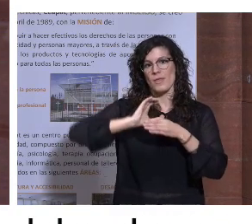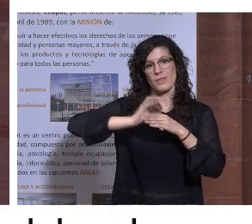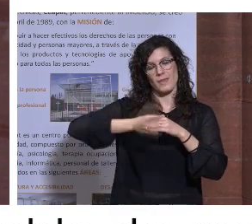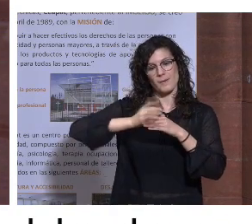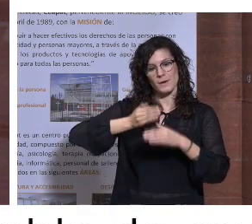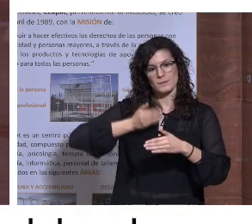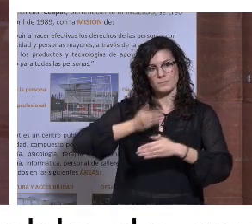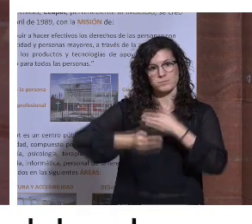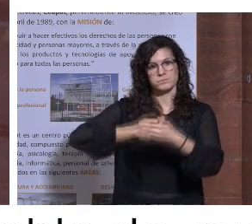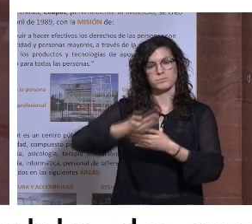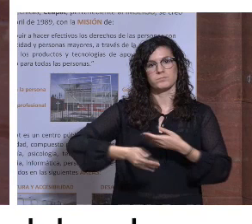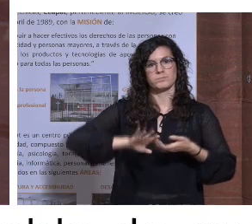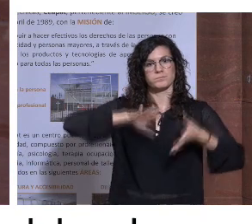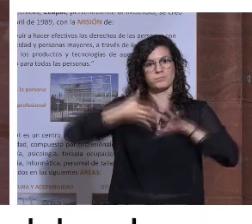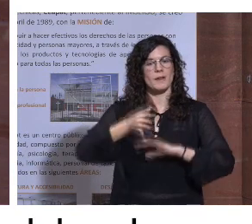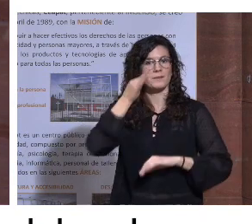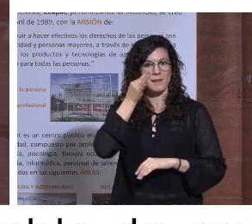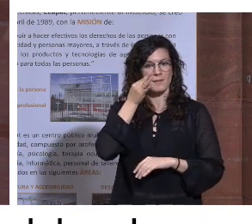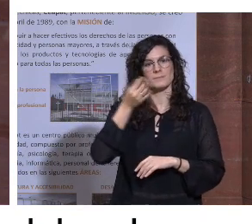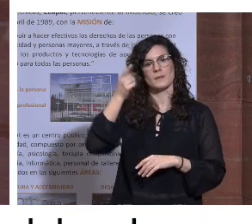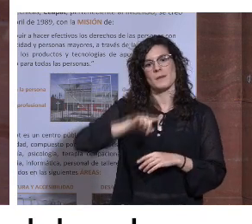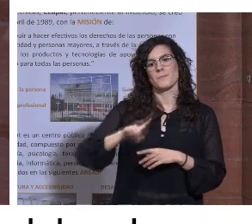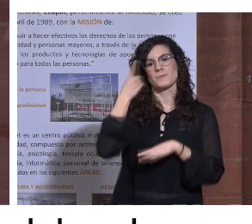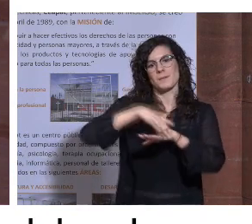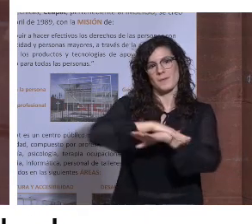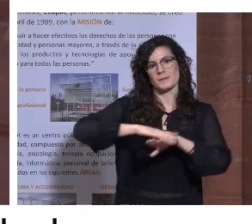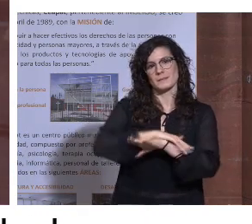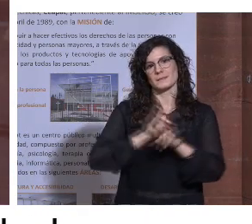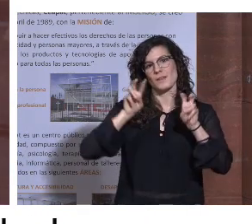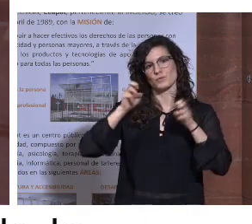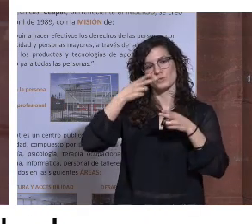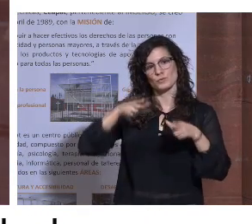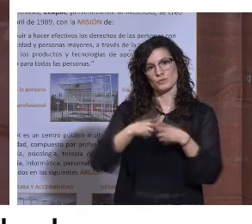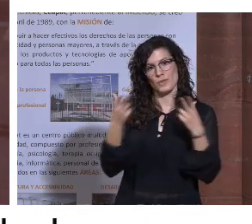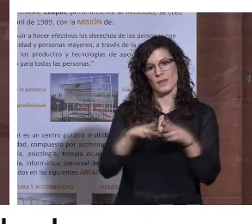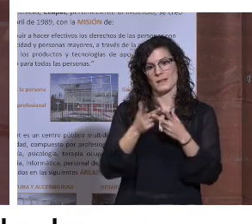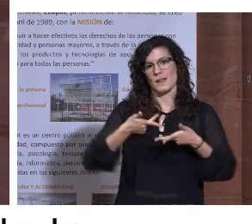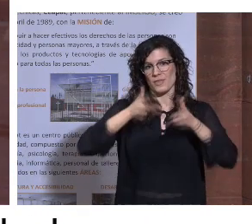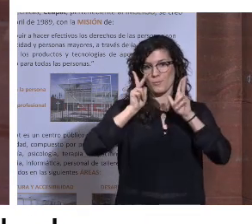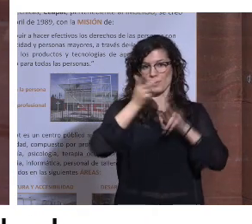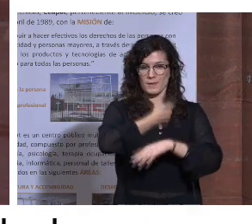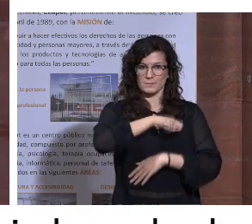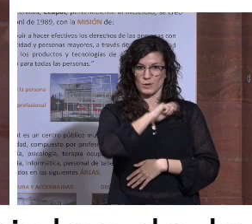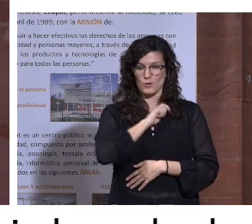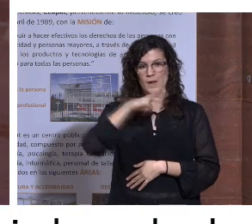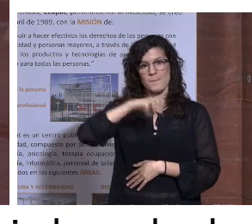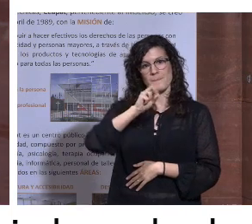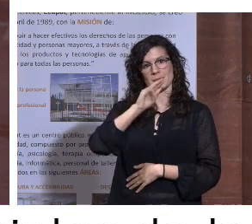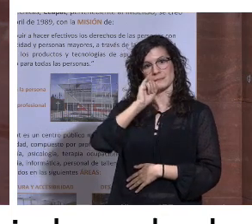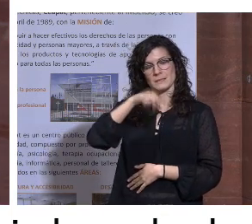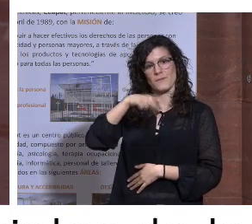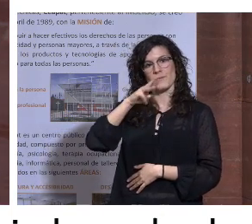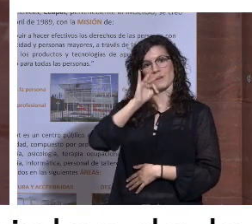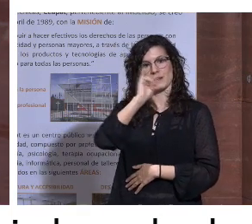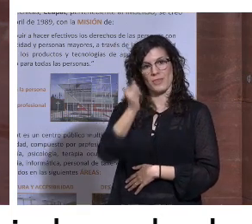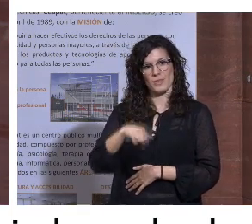realidad. La primera ministra de Asuntos Sociales de la Democracia Española, doña Matilde Fernández, a